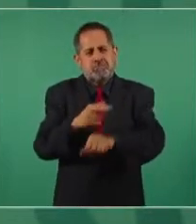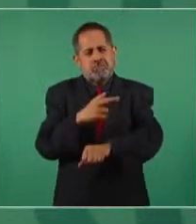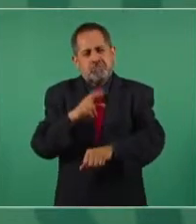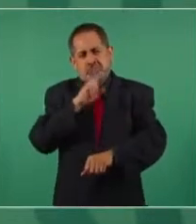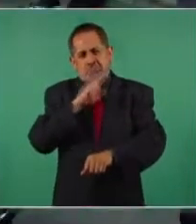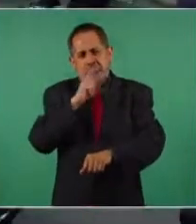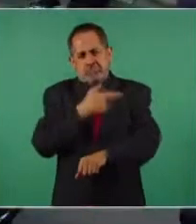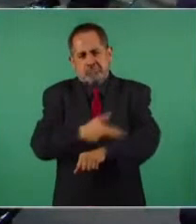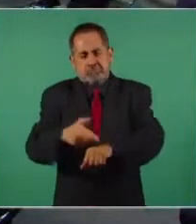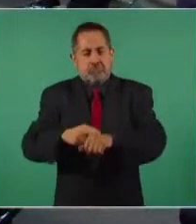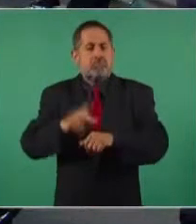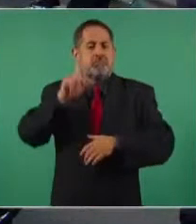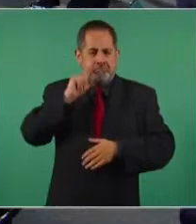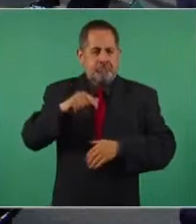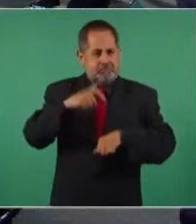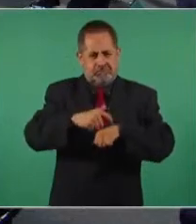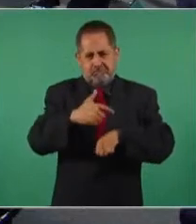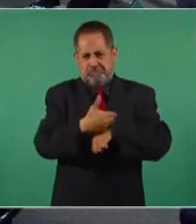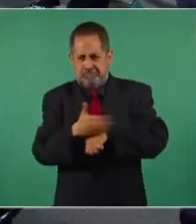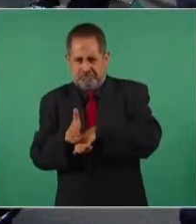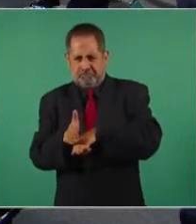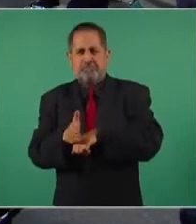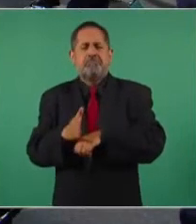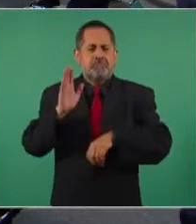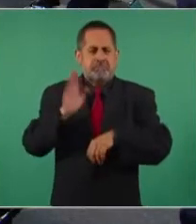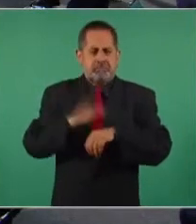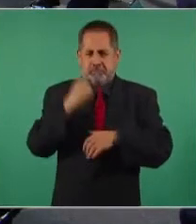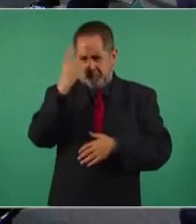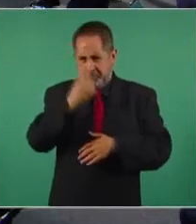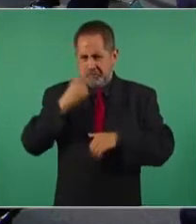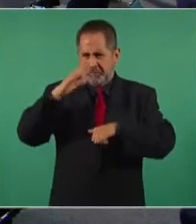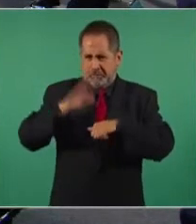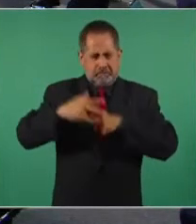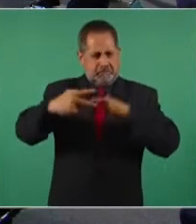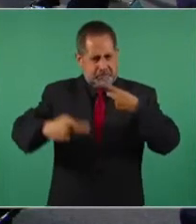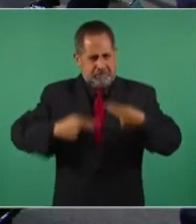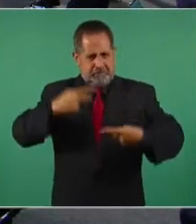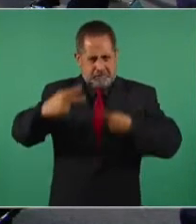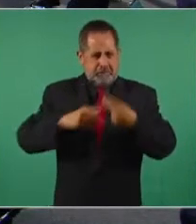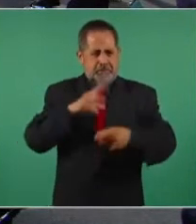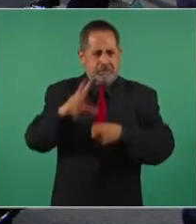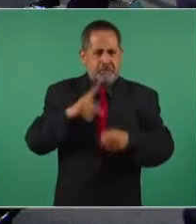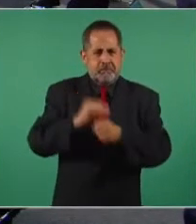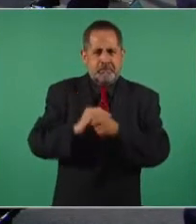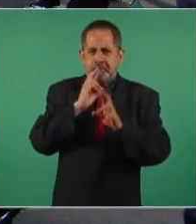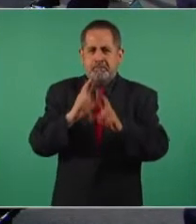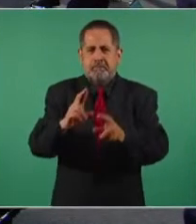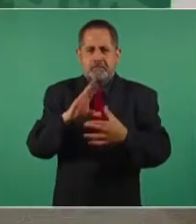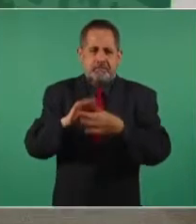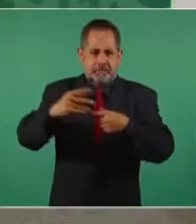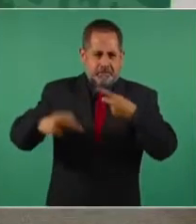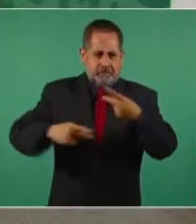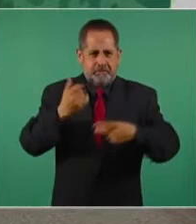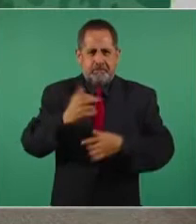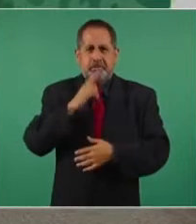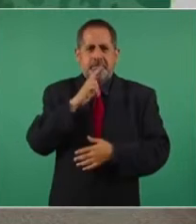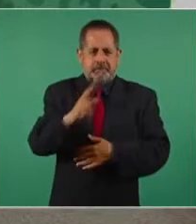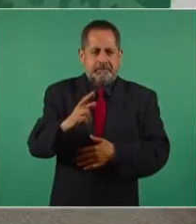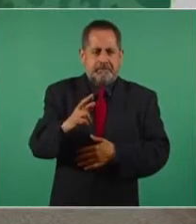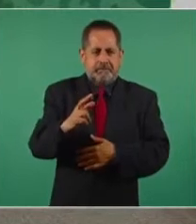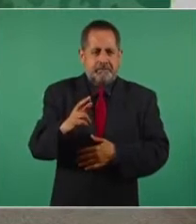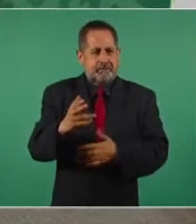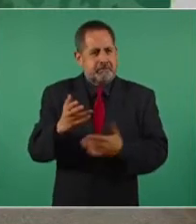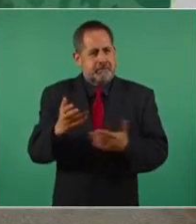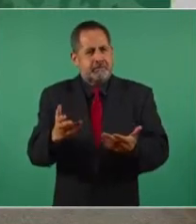para tener y una hora completa de preguntas y